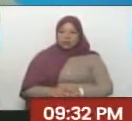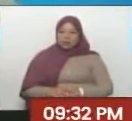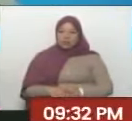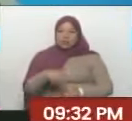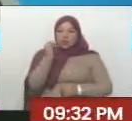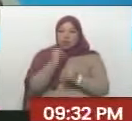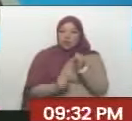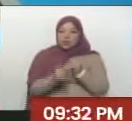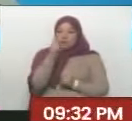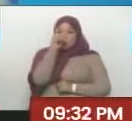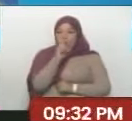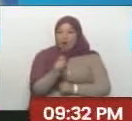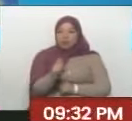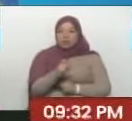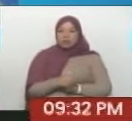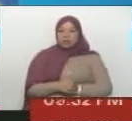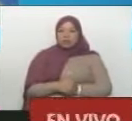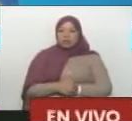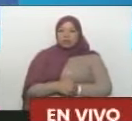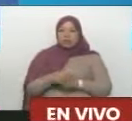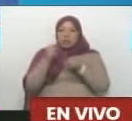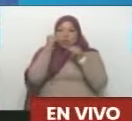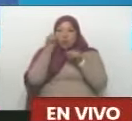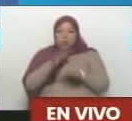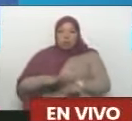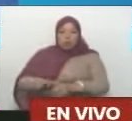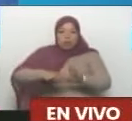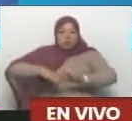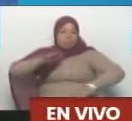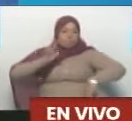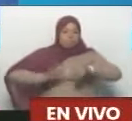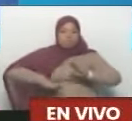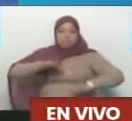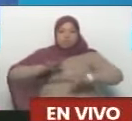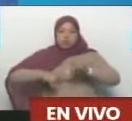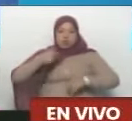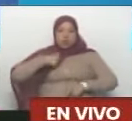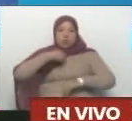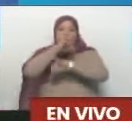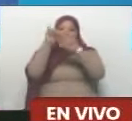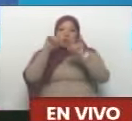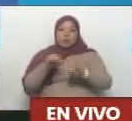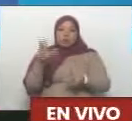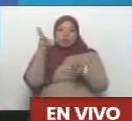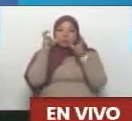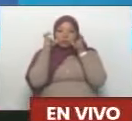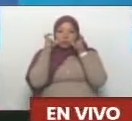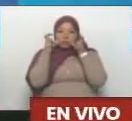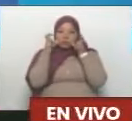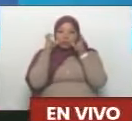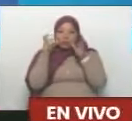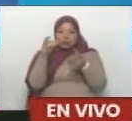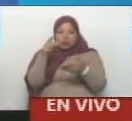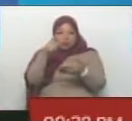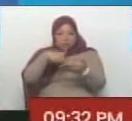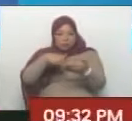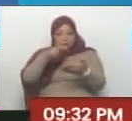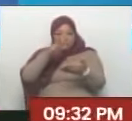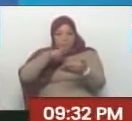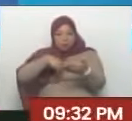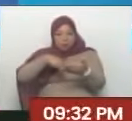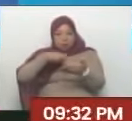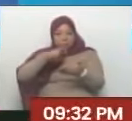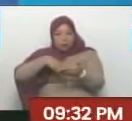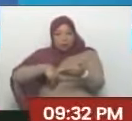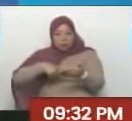Este último año, viral. Eso copó. Yo era feliz porque yo estaba ahí, mira, guá, guá, guá, guá.